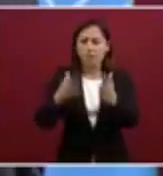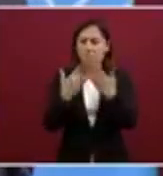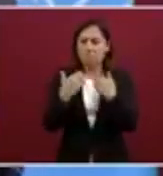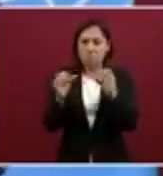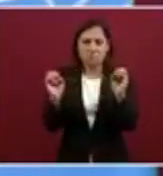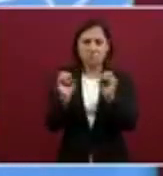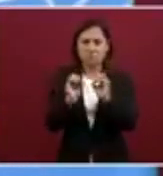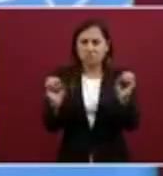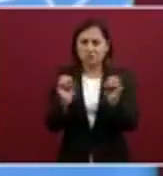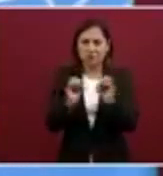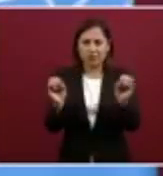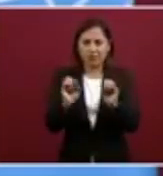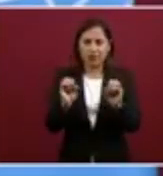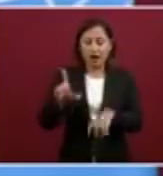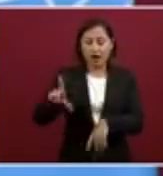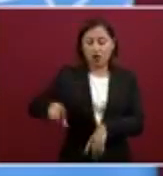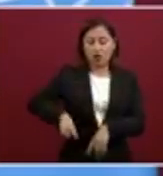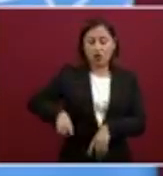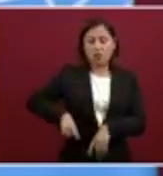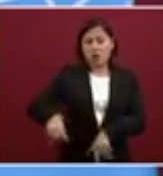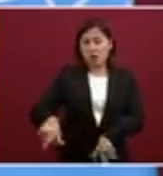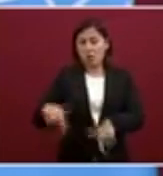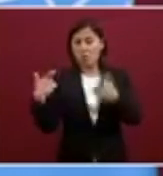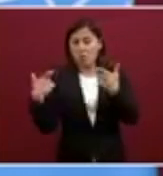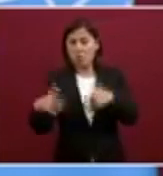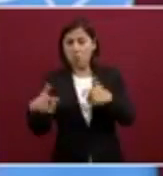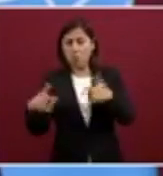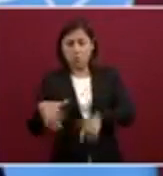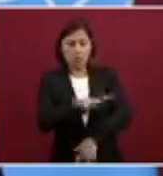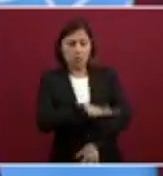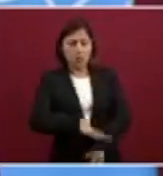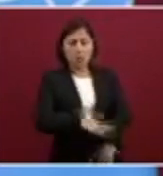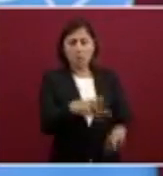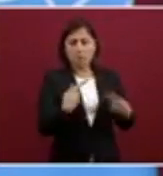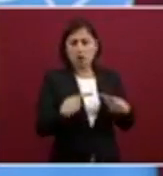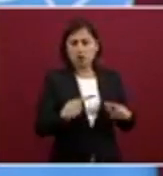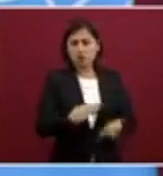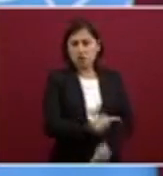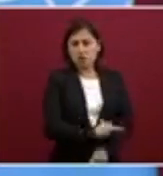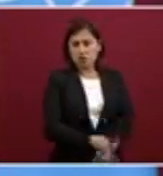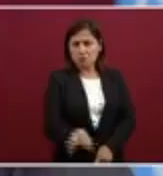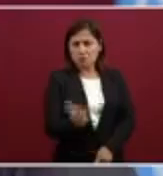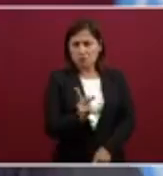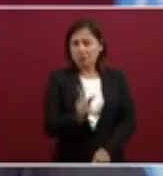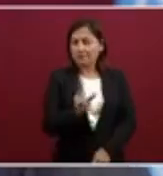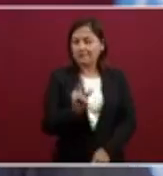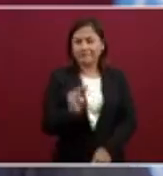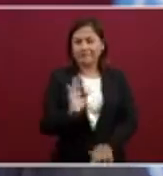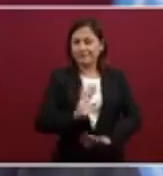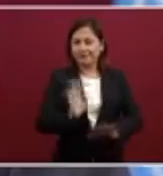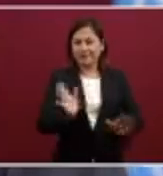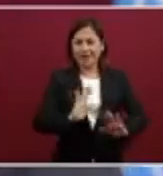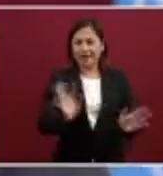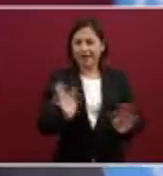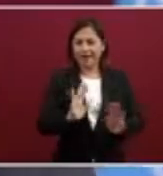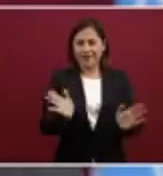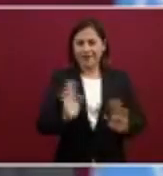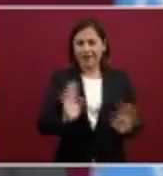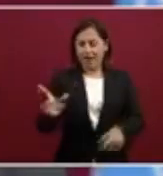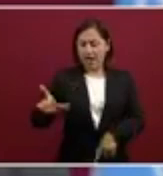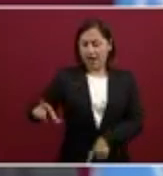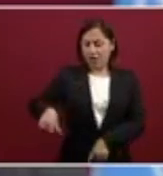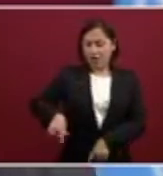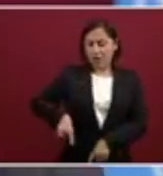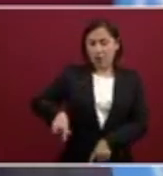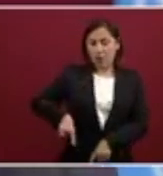ya no hay un gobierno rico con pueblo pobre, o se busca que no haya un gobierno rico con pueblo